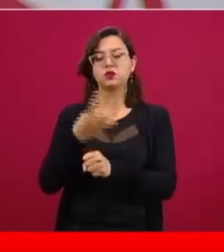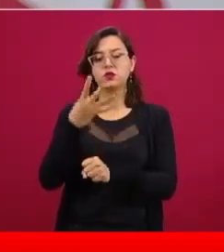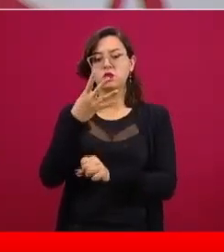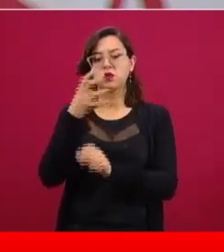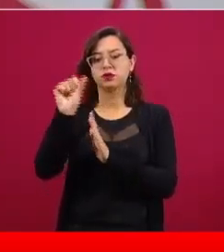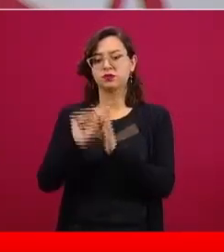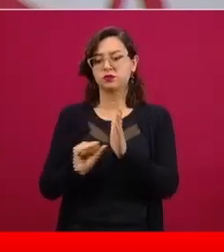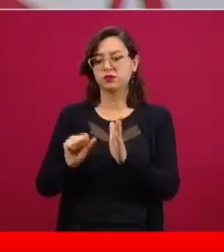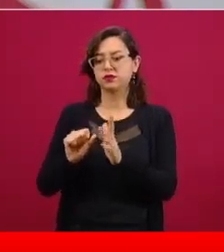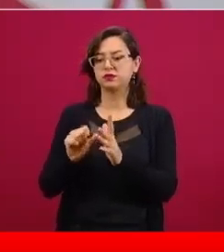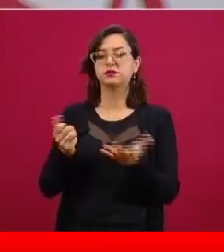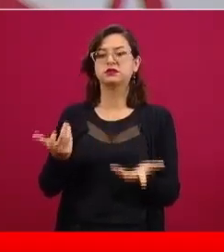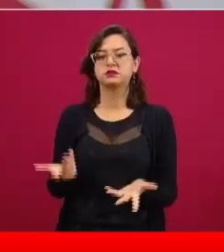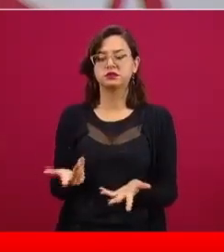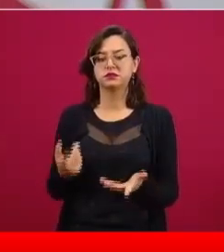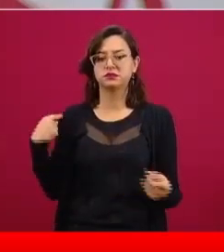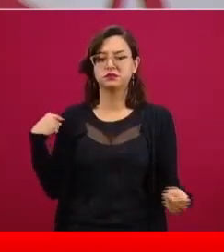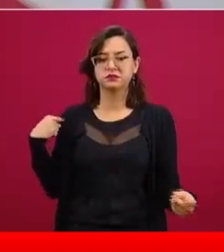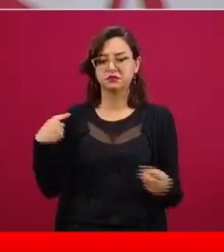logramos